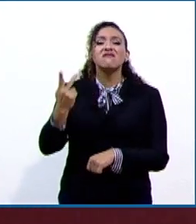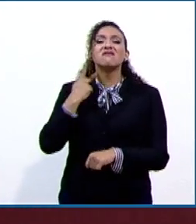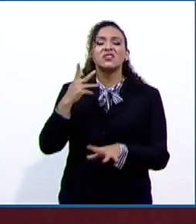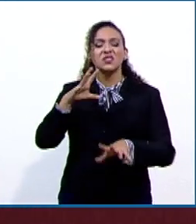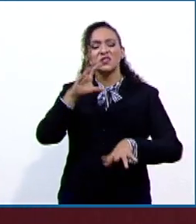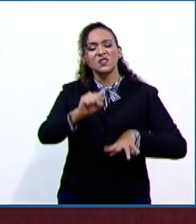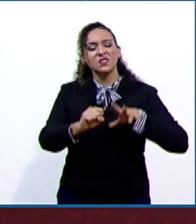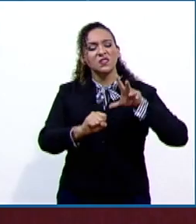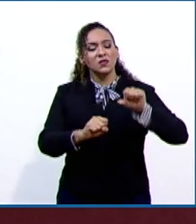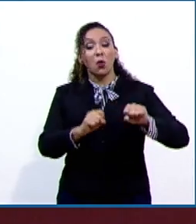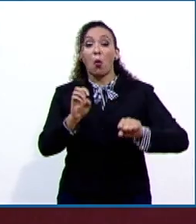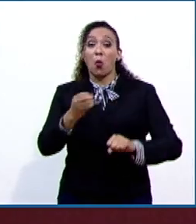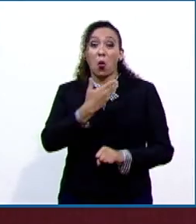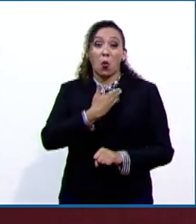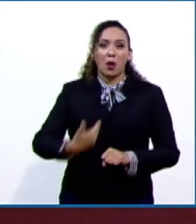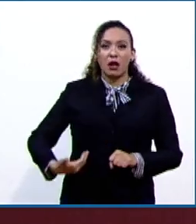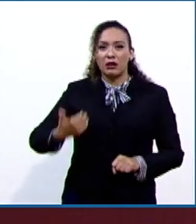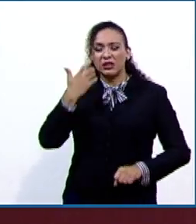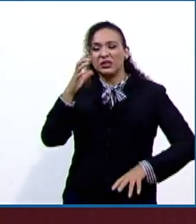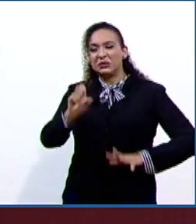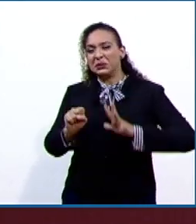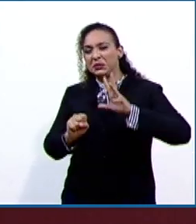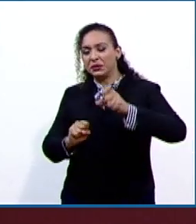erosionaron la vida institucional.